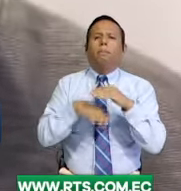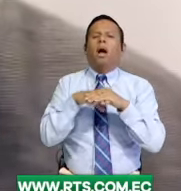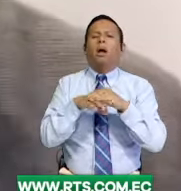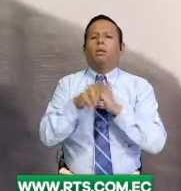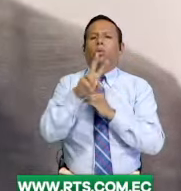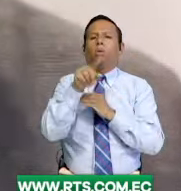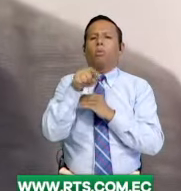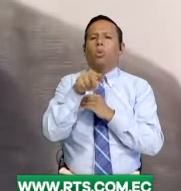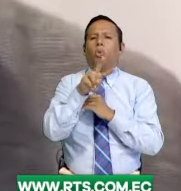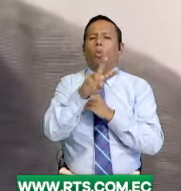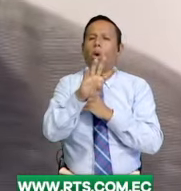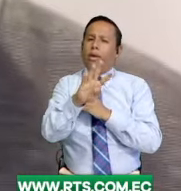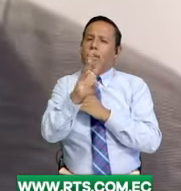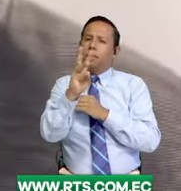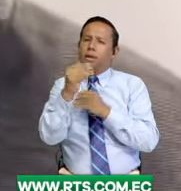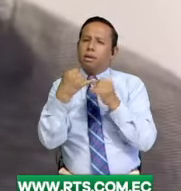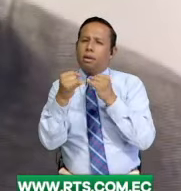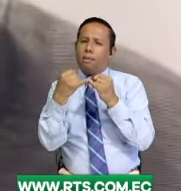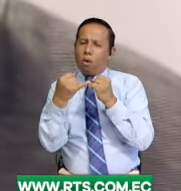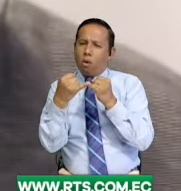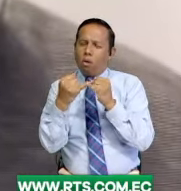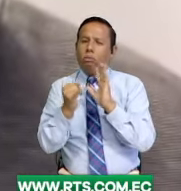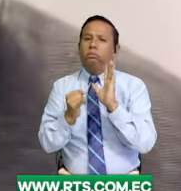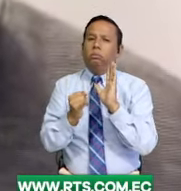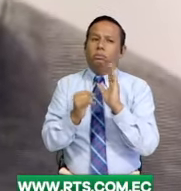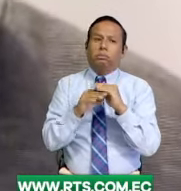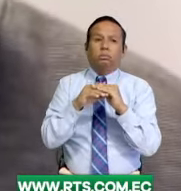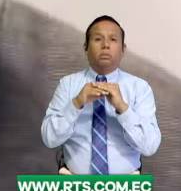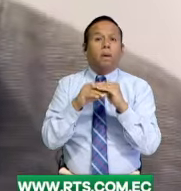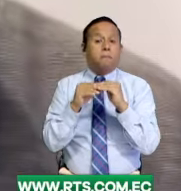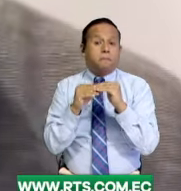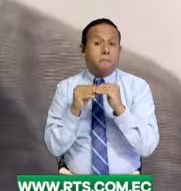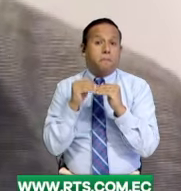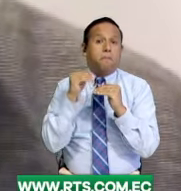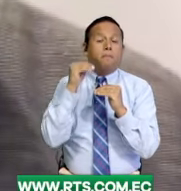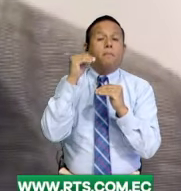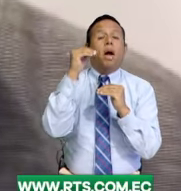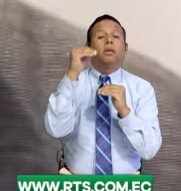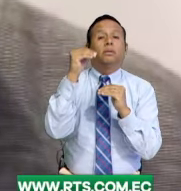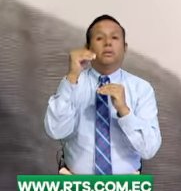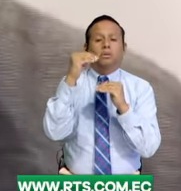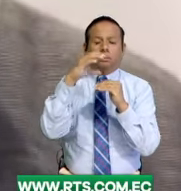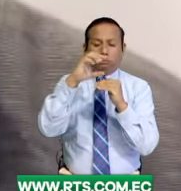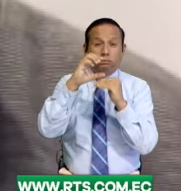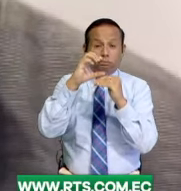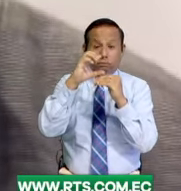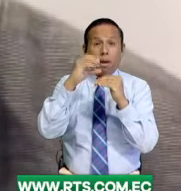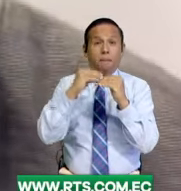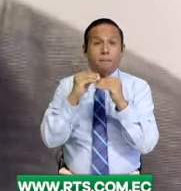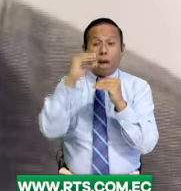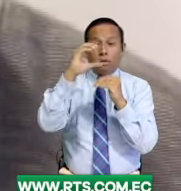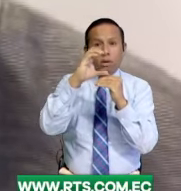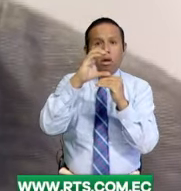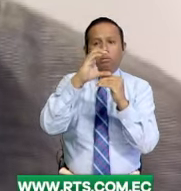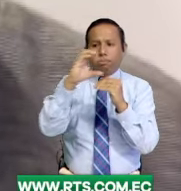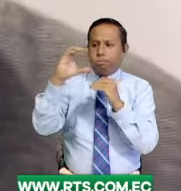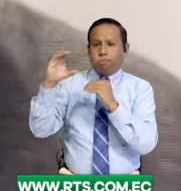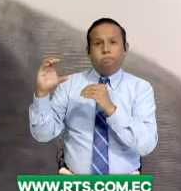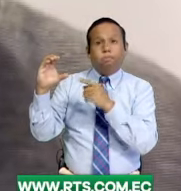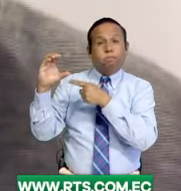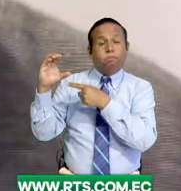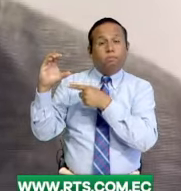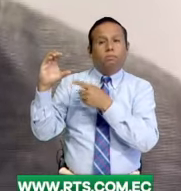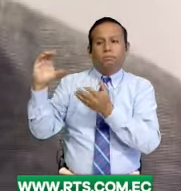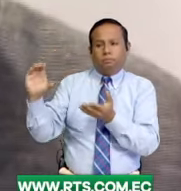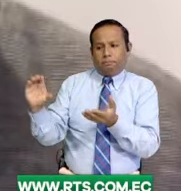$2.46 y de ahí todo lo que suba, es esa diferencia es la que recibe el compañero